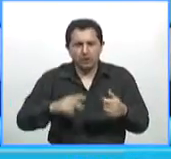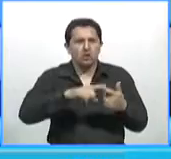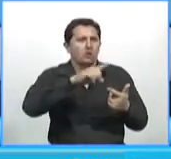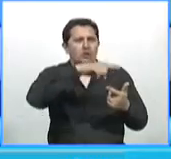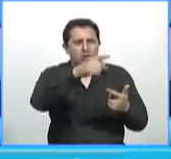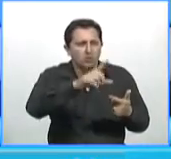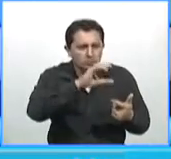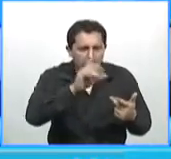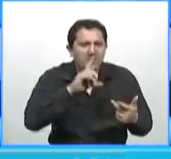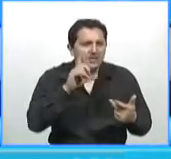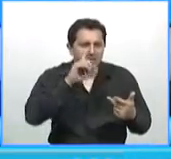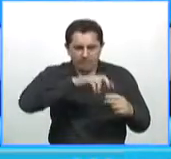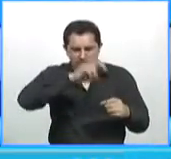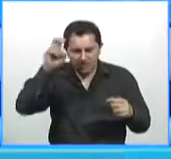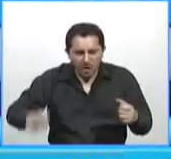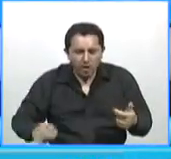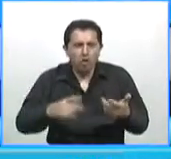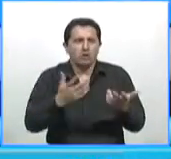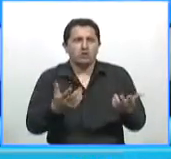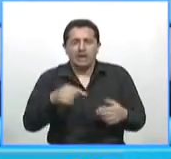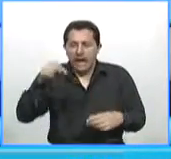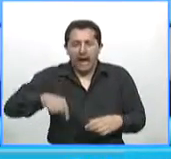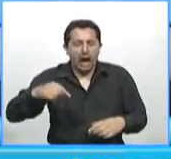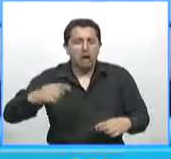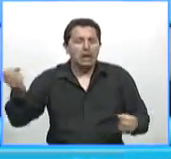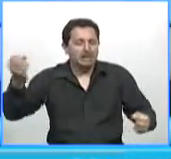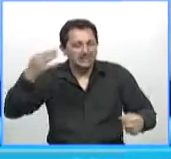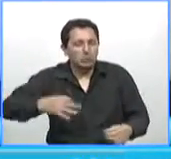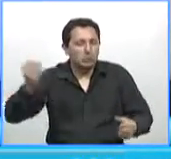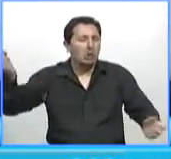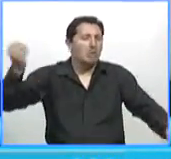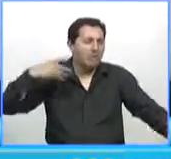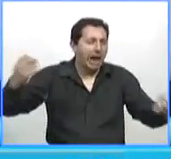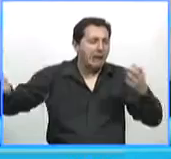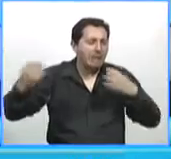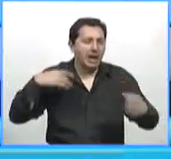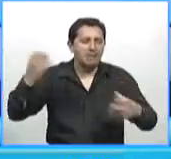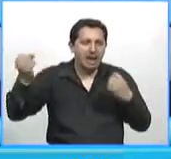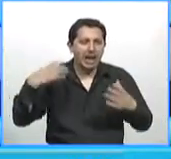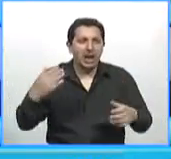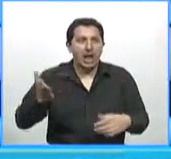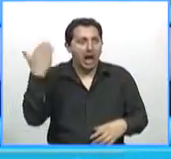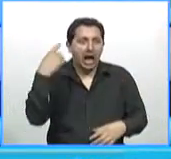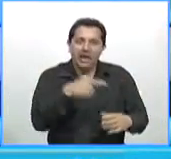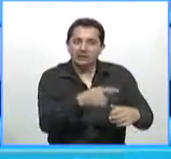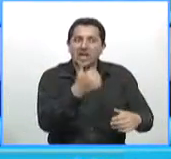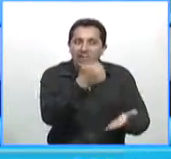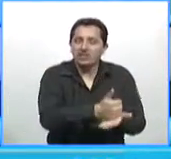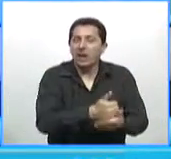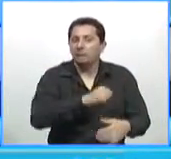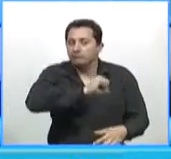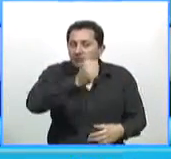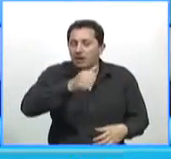Empezaba a venir un poco eso de, che, mirá, ahora nos van a empezar a mirar distinto, van a empezar a decir que dependíamos mucho de ellas, de que quizás no servimos